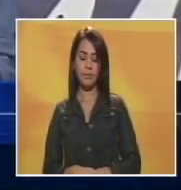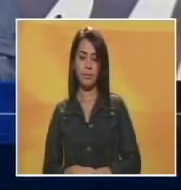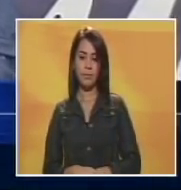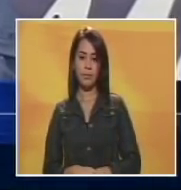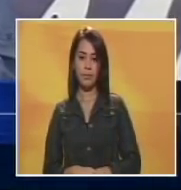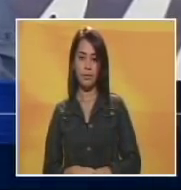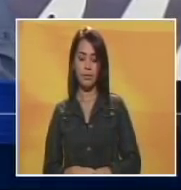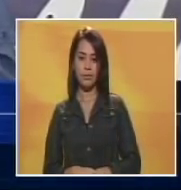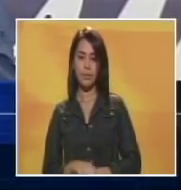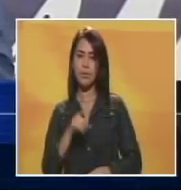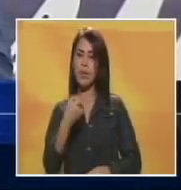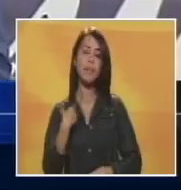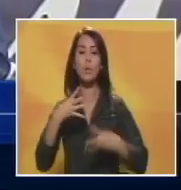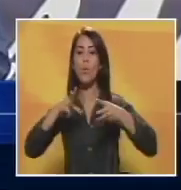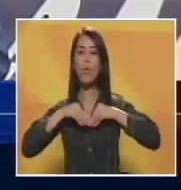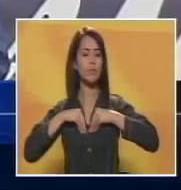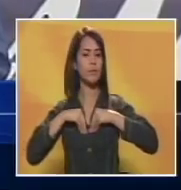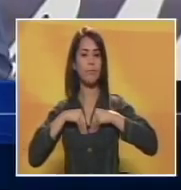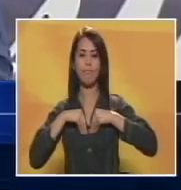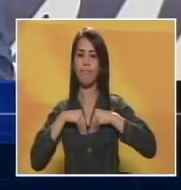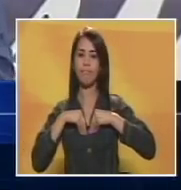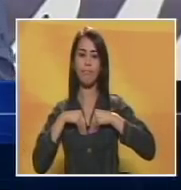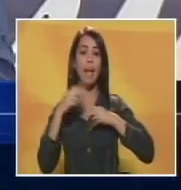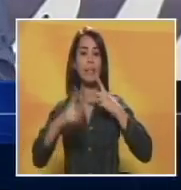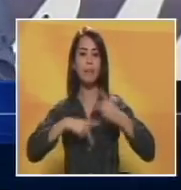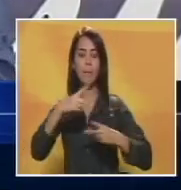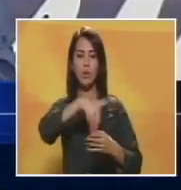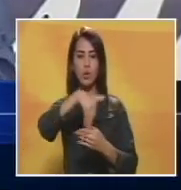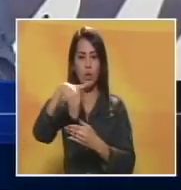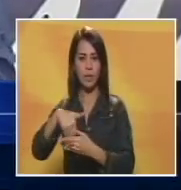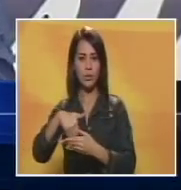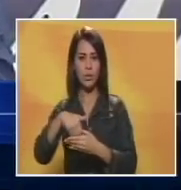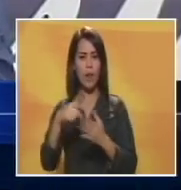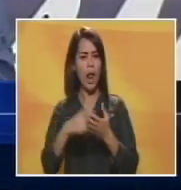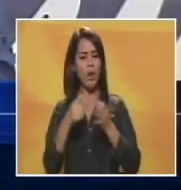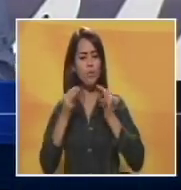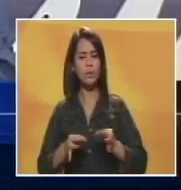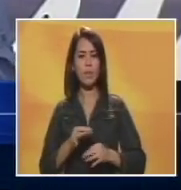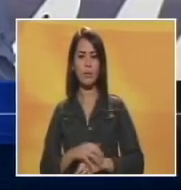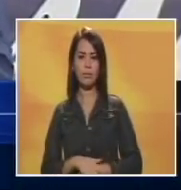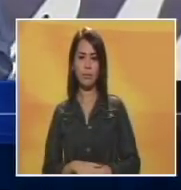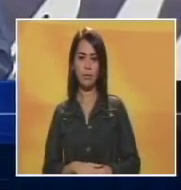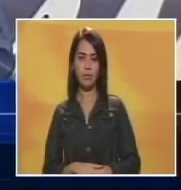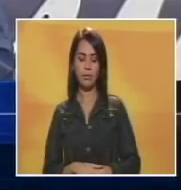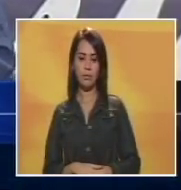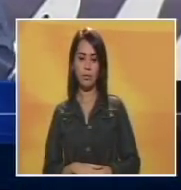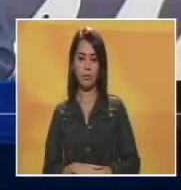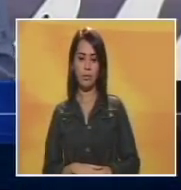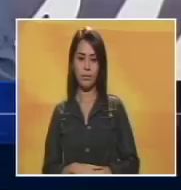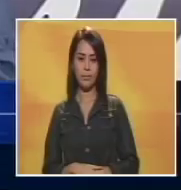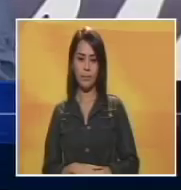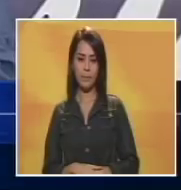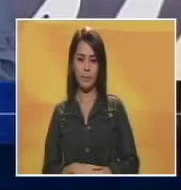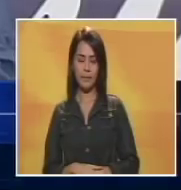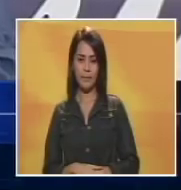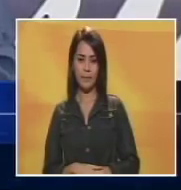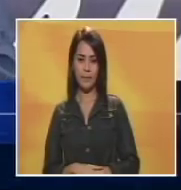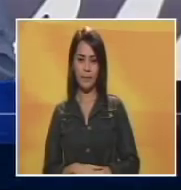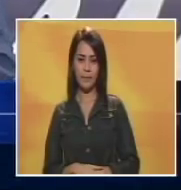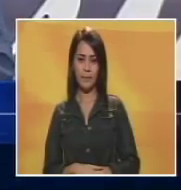país. Es obligatorio para nosotros denunciar el acuerdo firmado como incumplido